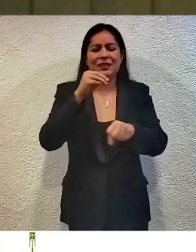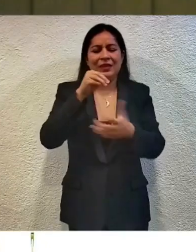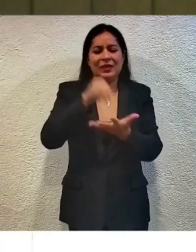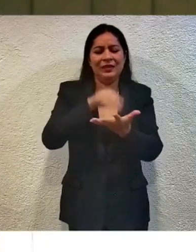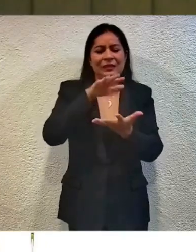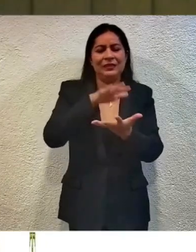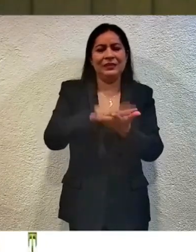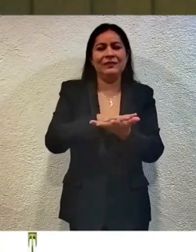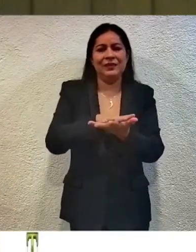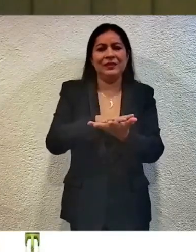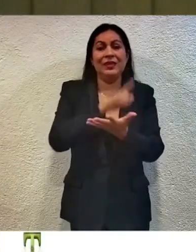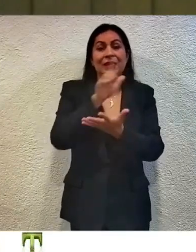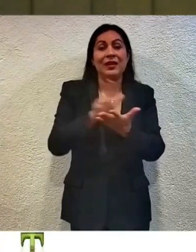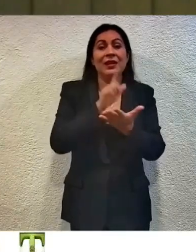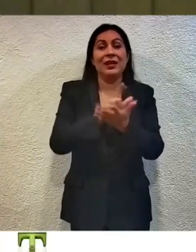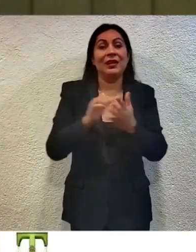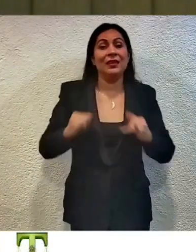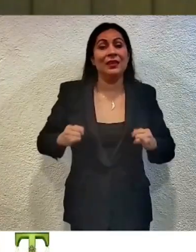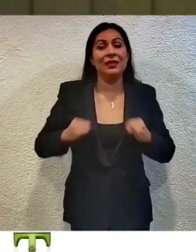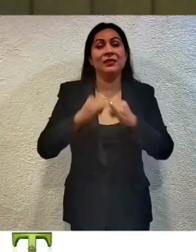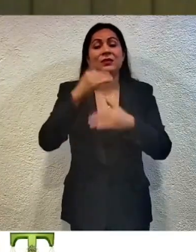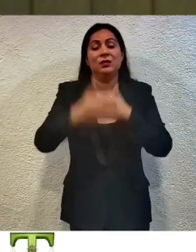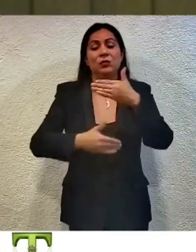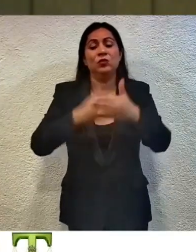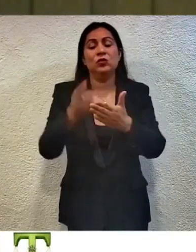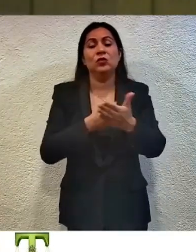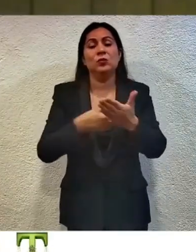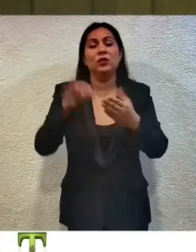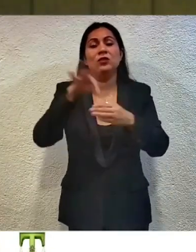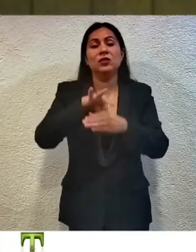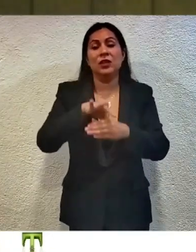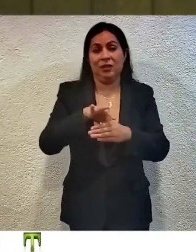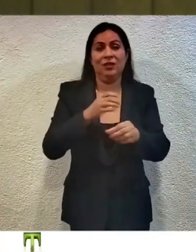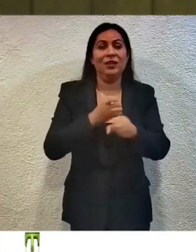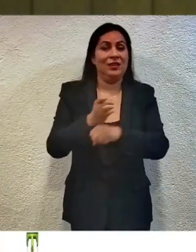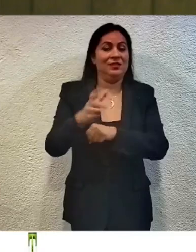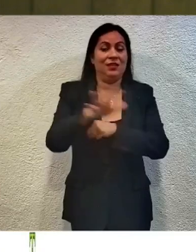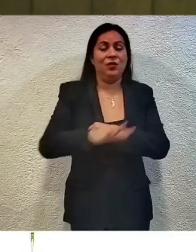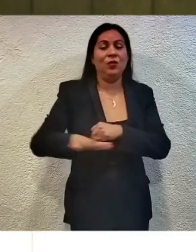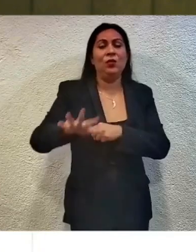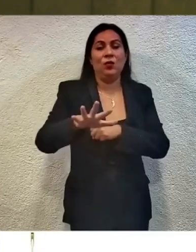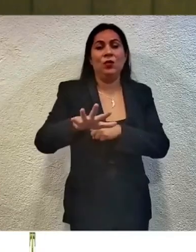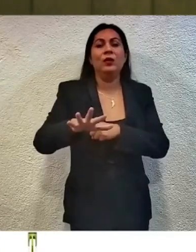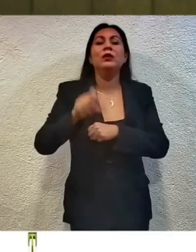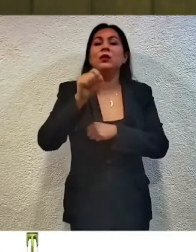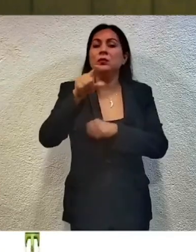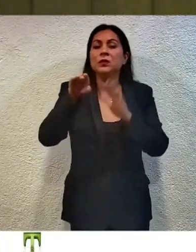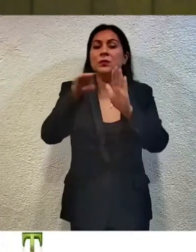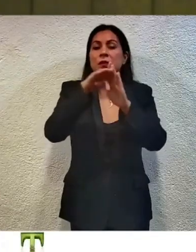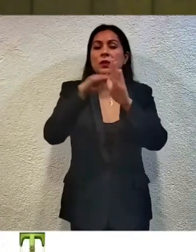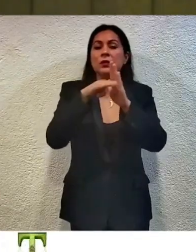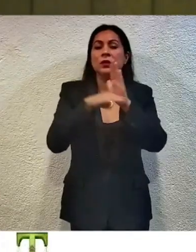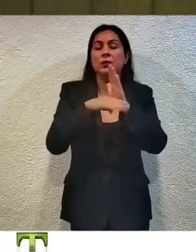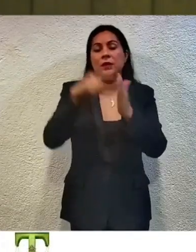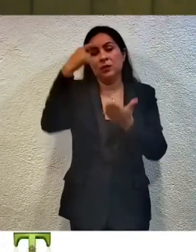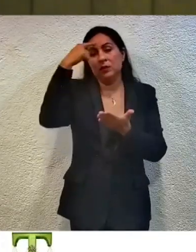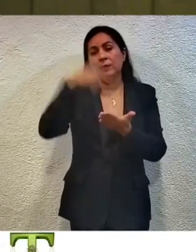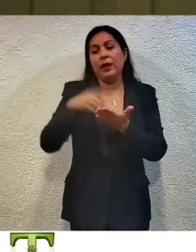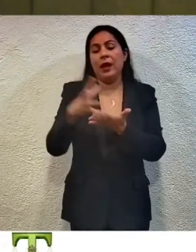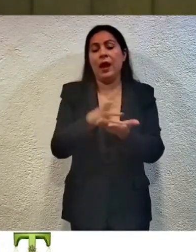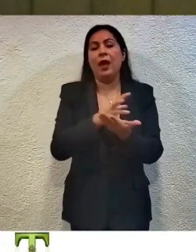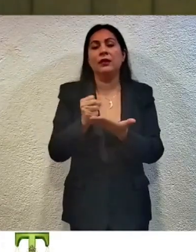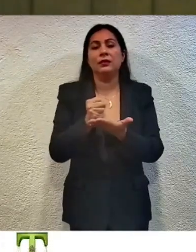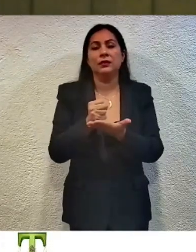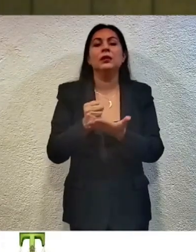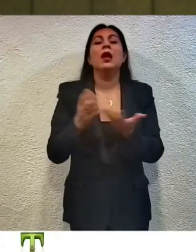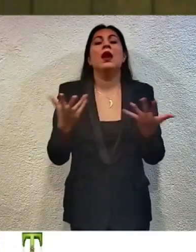establecido en la Ley de Instituciones y Procedimientos Electorales del Estado y de los lineamientos para garantizar